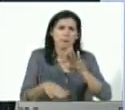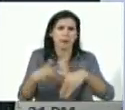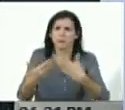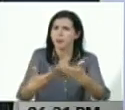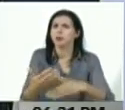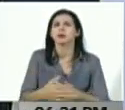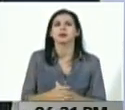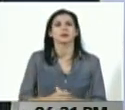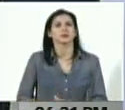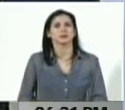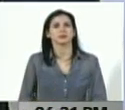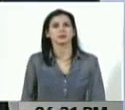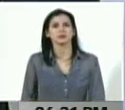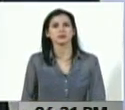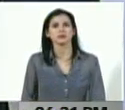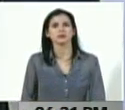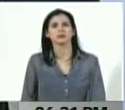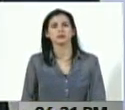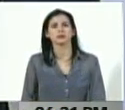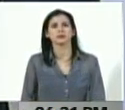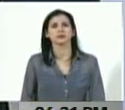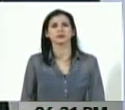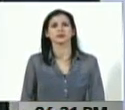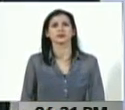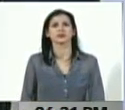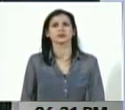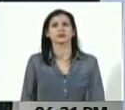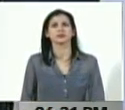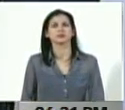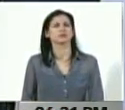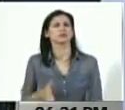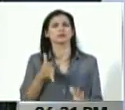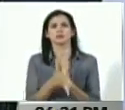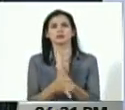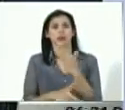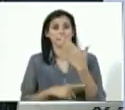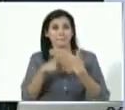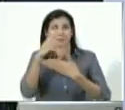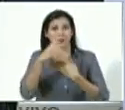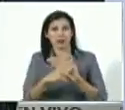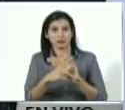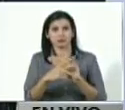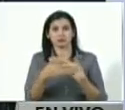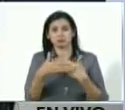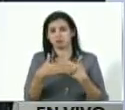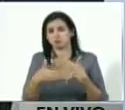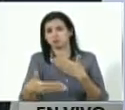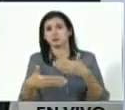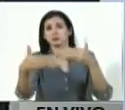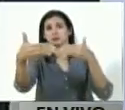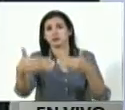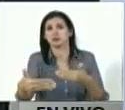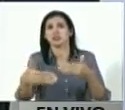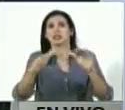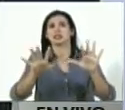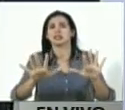en función de este plan de estabilizar por 10, 15, 20